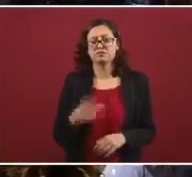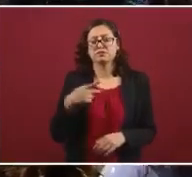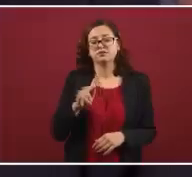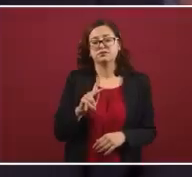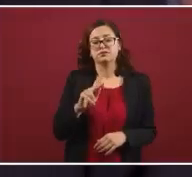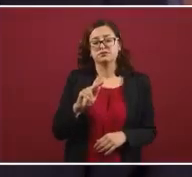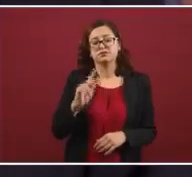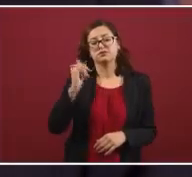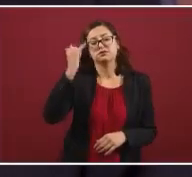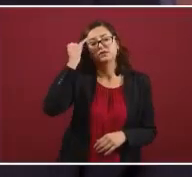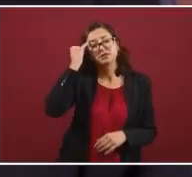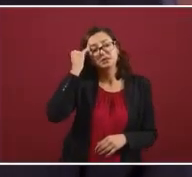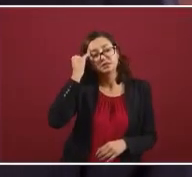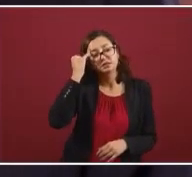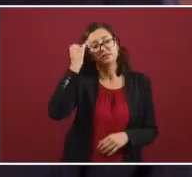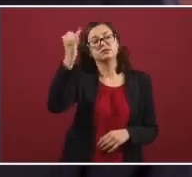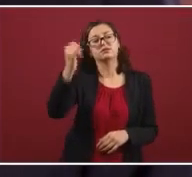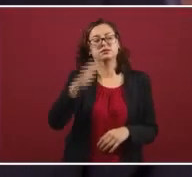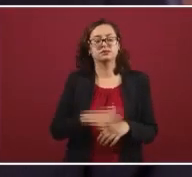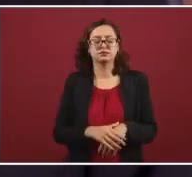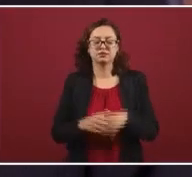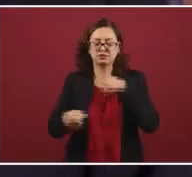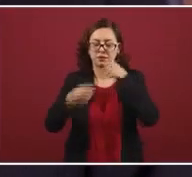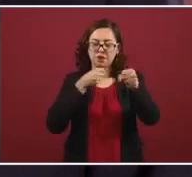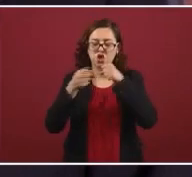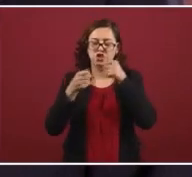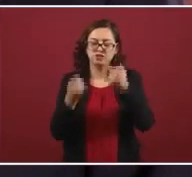imagínense en la historia del periodismo.